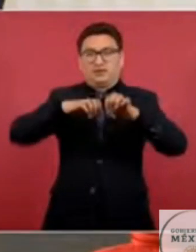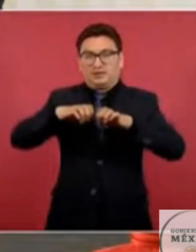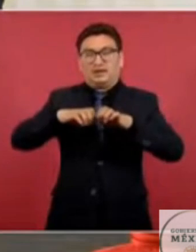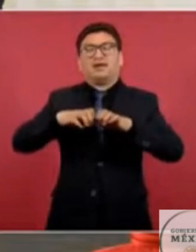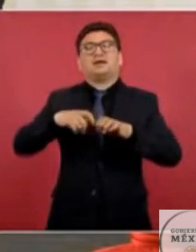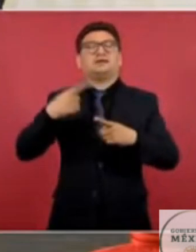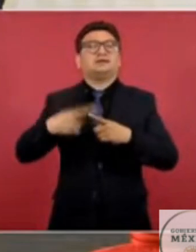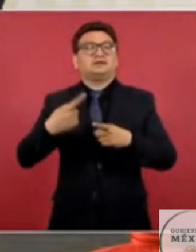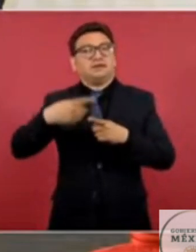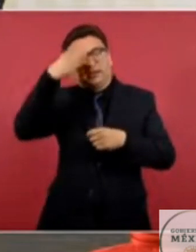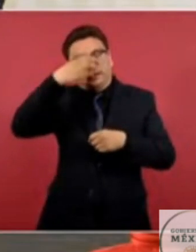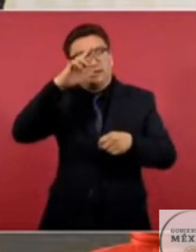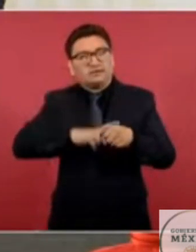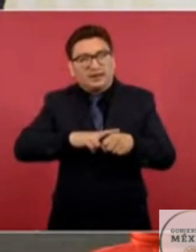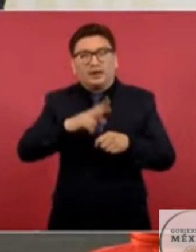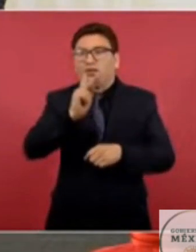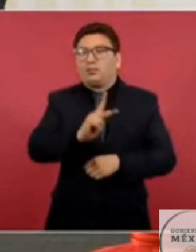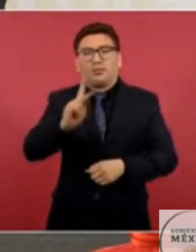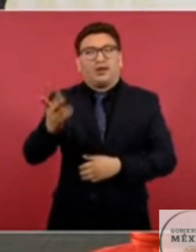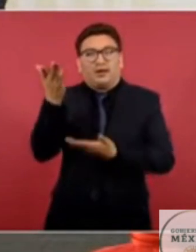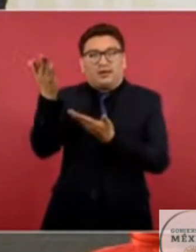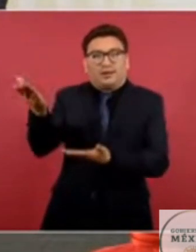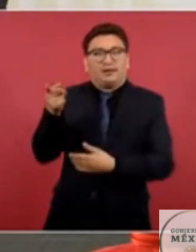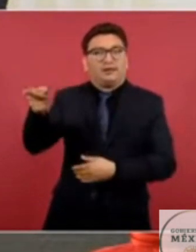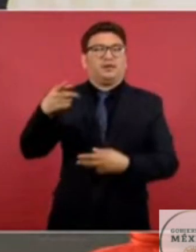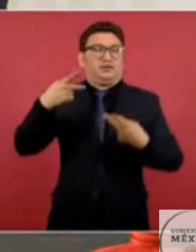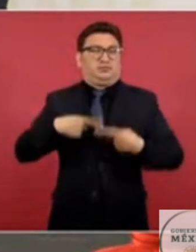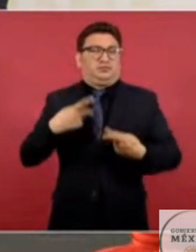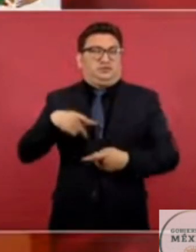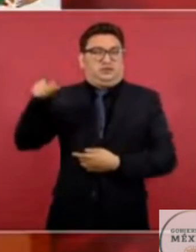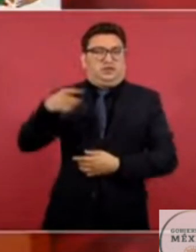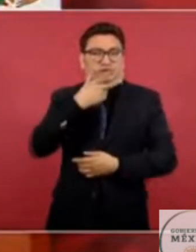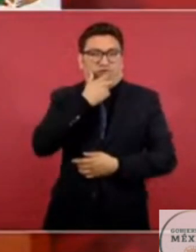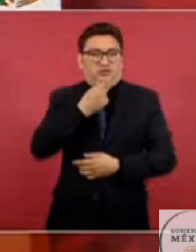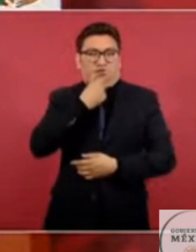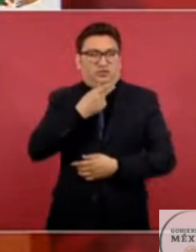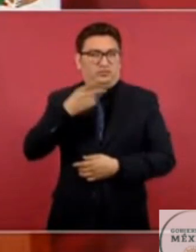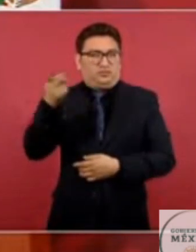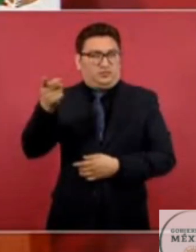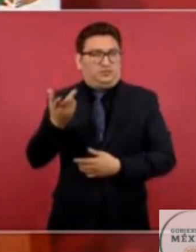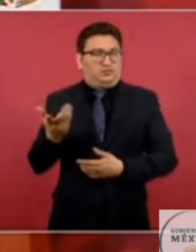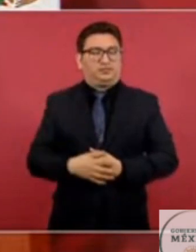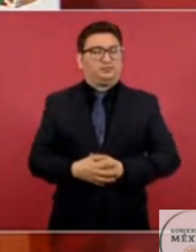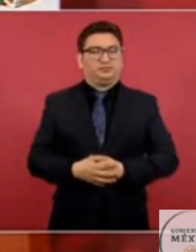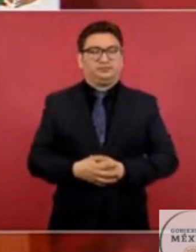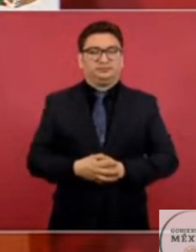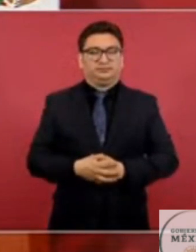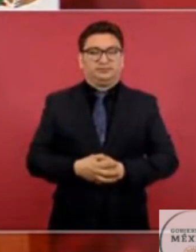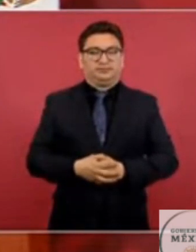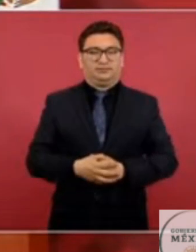esta, la que representa el señor de ayer, de antier.